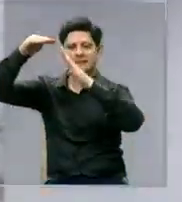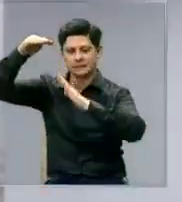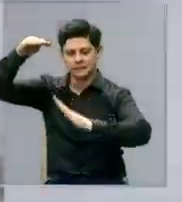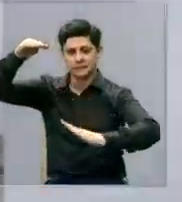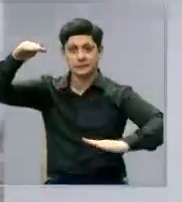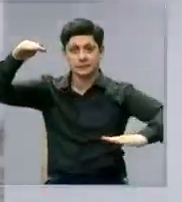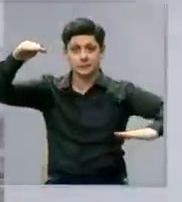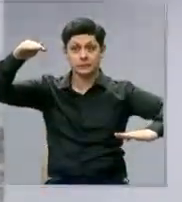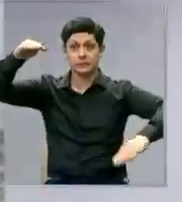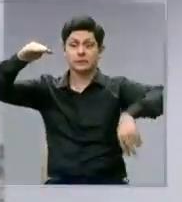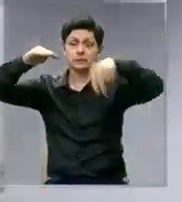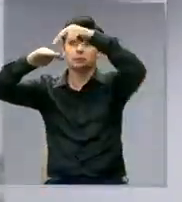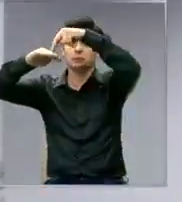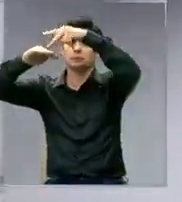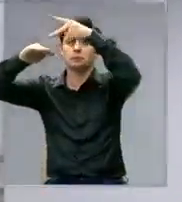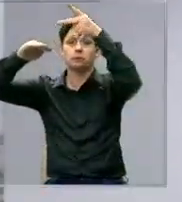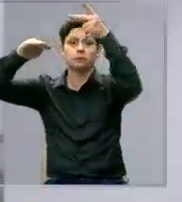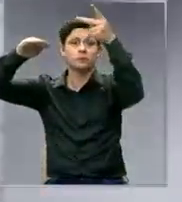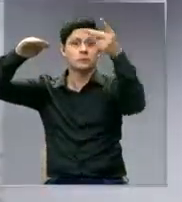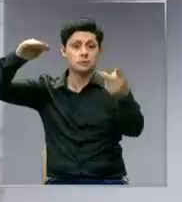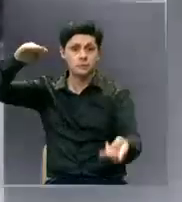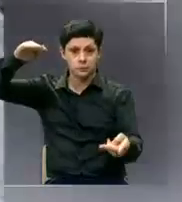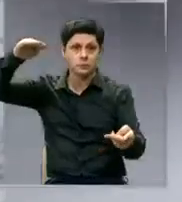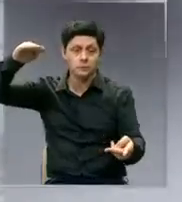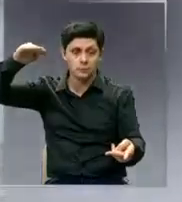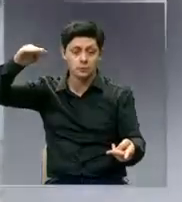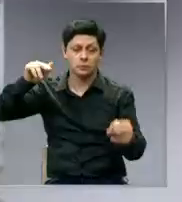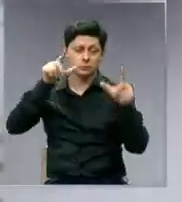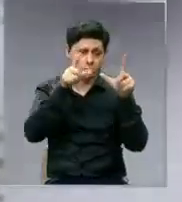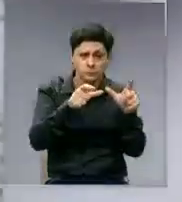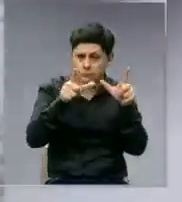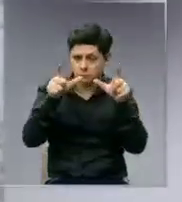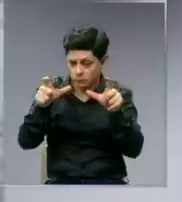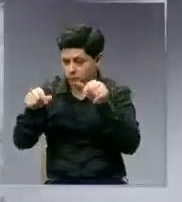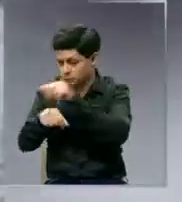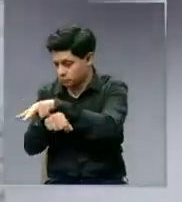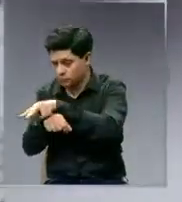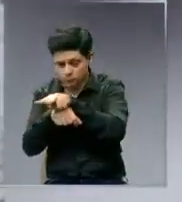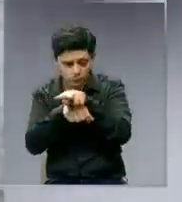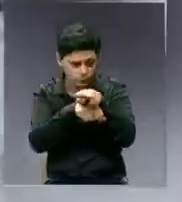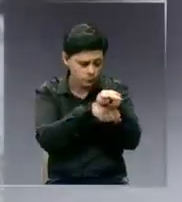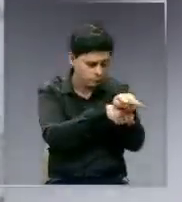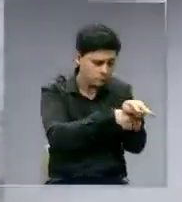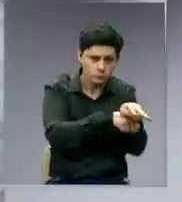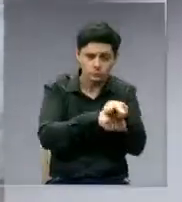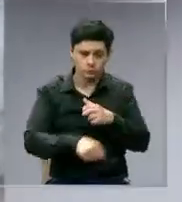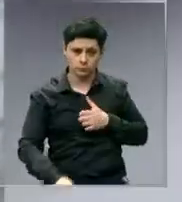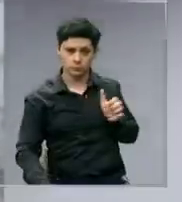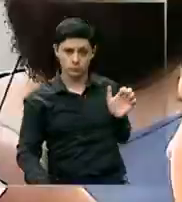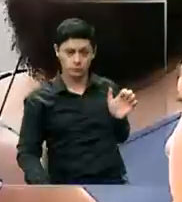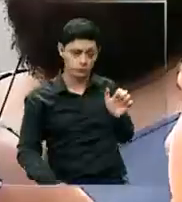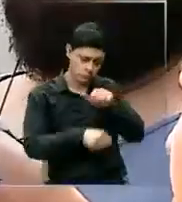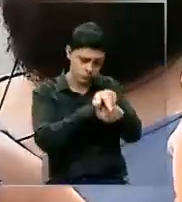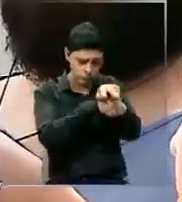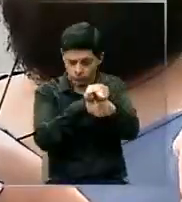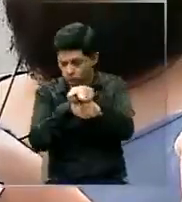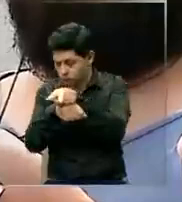difícil acceso, donde detectives de la Brigada de Homicidios estuvieron realizando rastreos y un trabajo netamente investigativo que